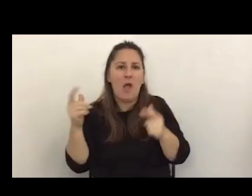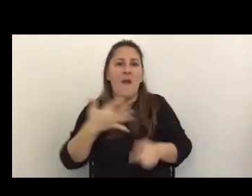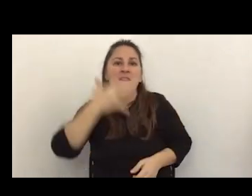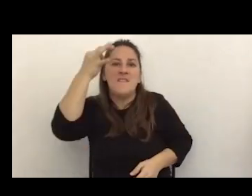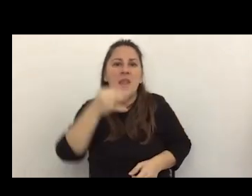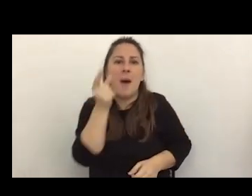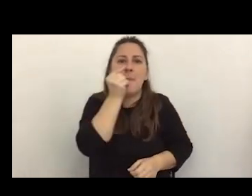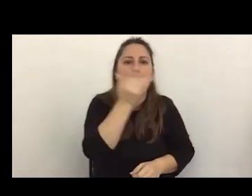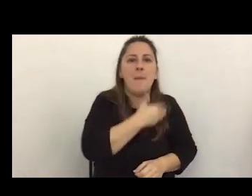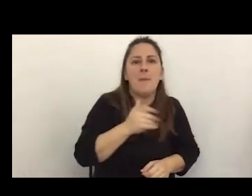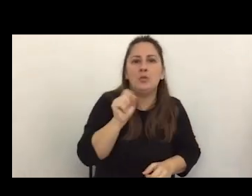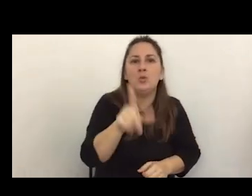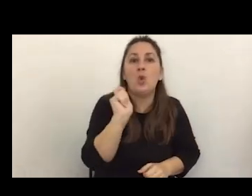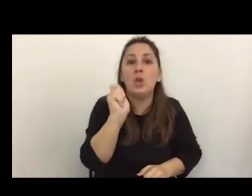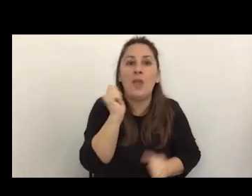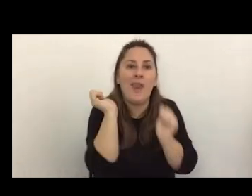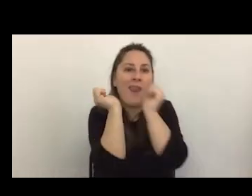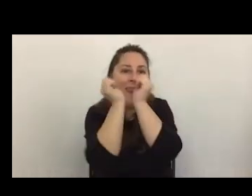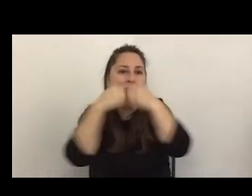previa.